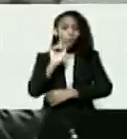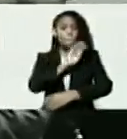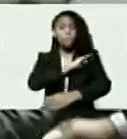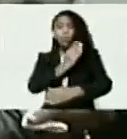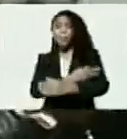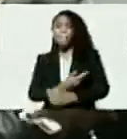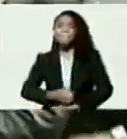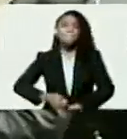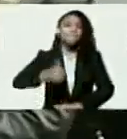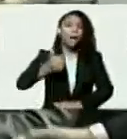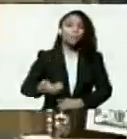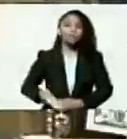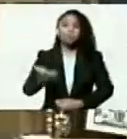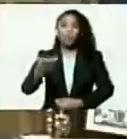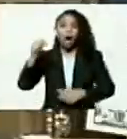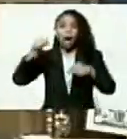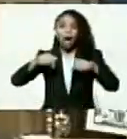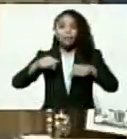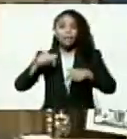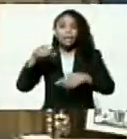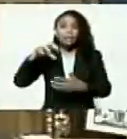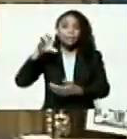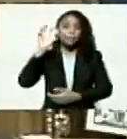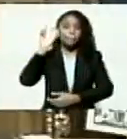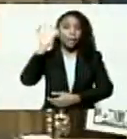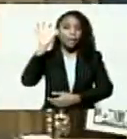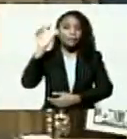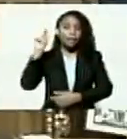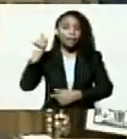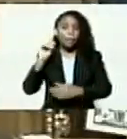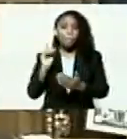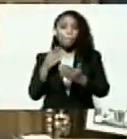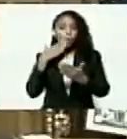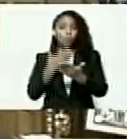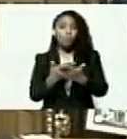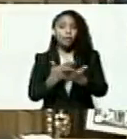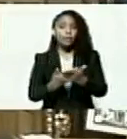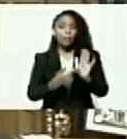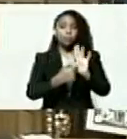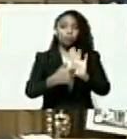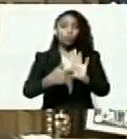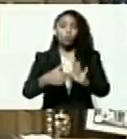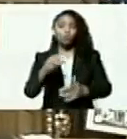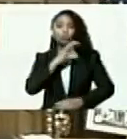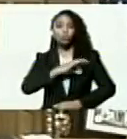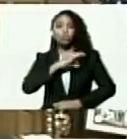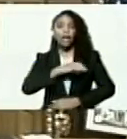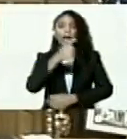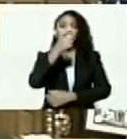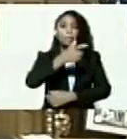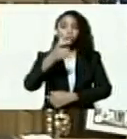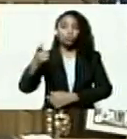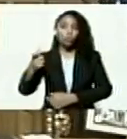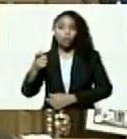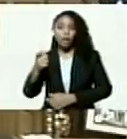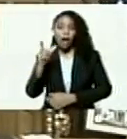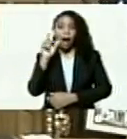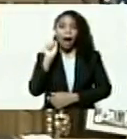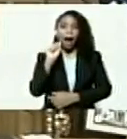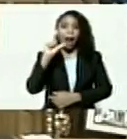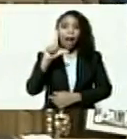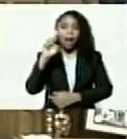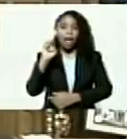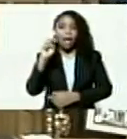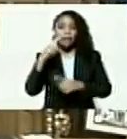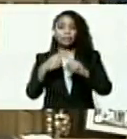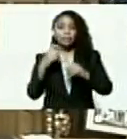más importantes del Estado venezolano está postulado por la sociedad civil, el ciudadano Alexis Corredor Pérez, la